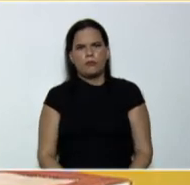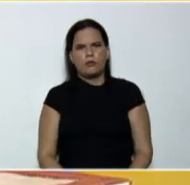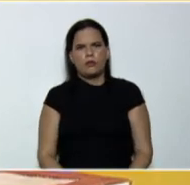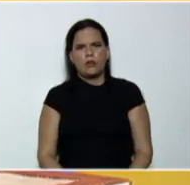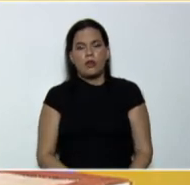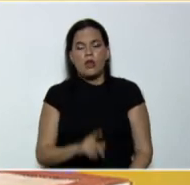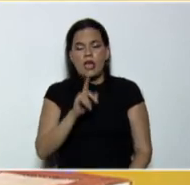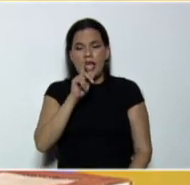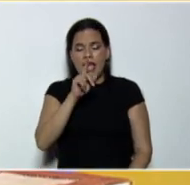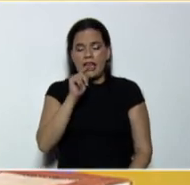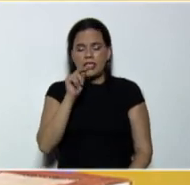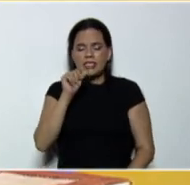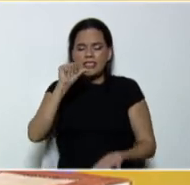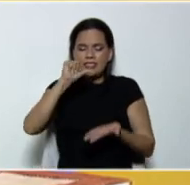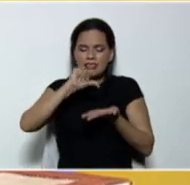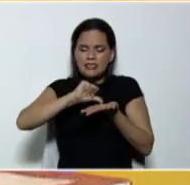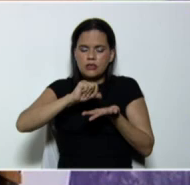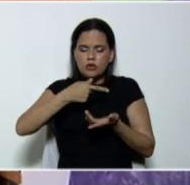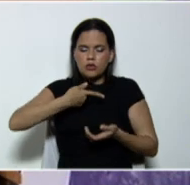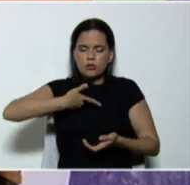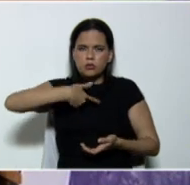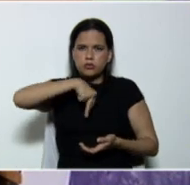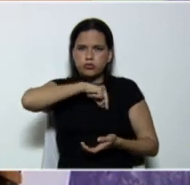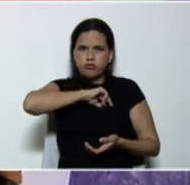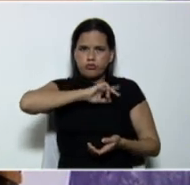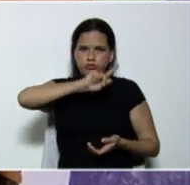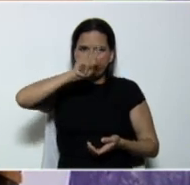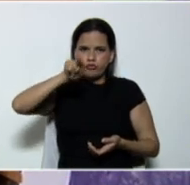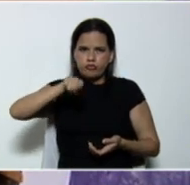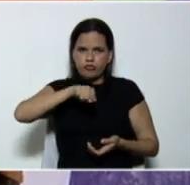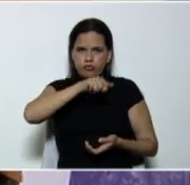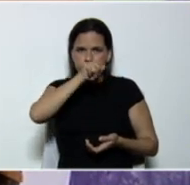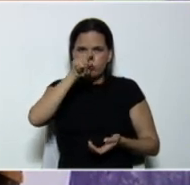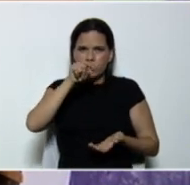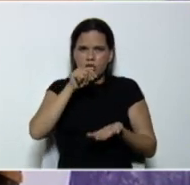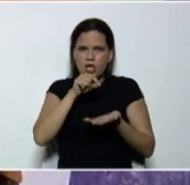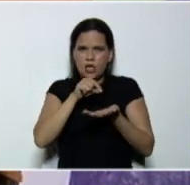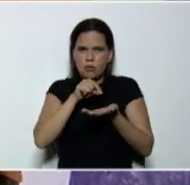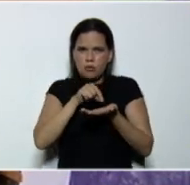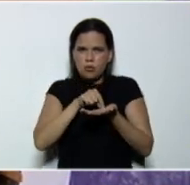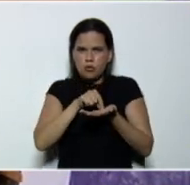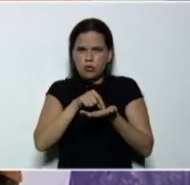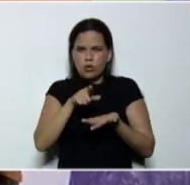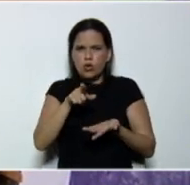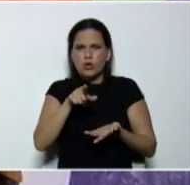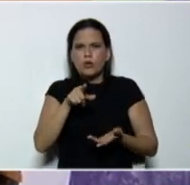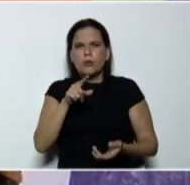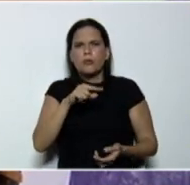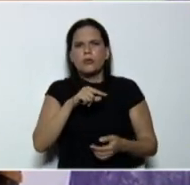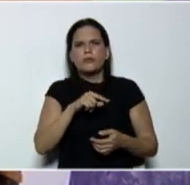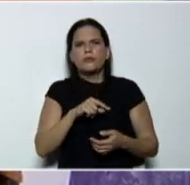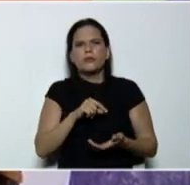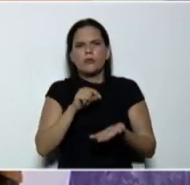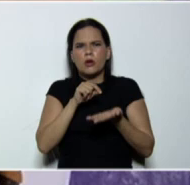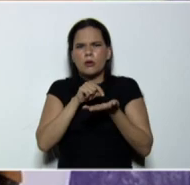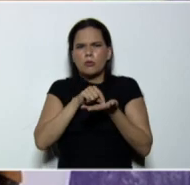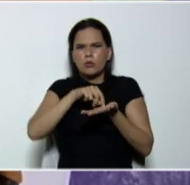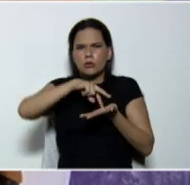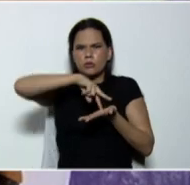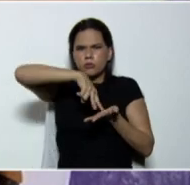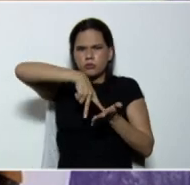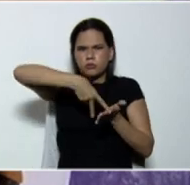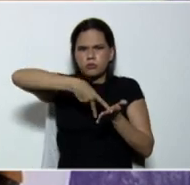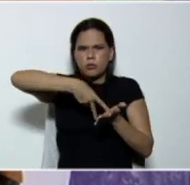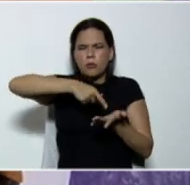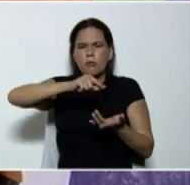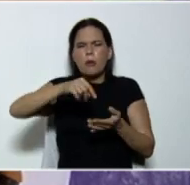ese centro de nuestra circunferencia es el punto donde colocamos la punta del compás. Vamos